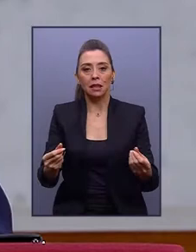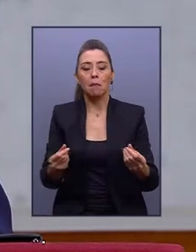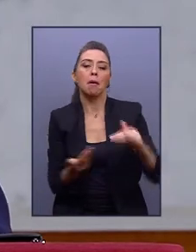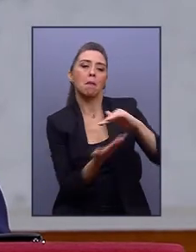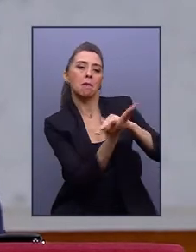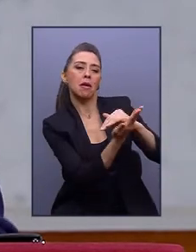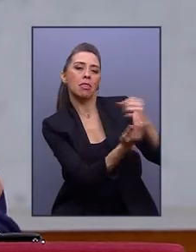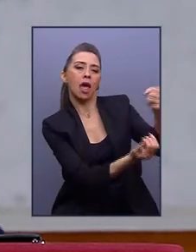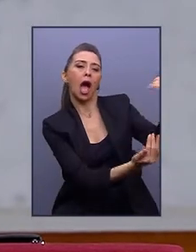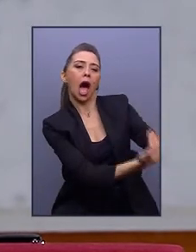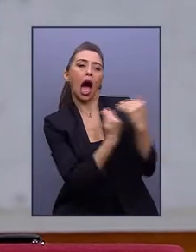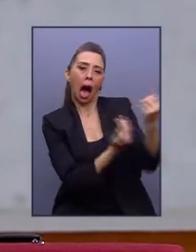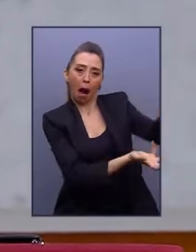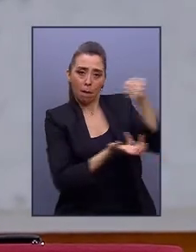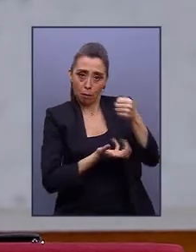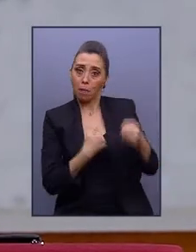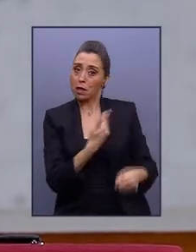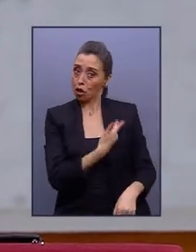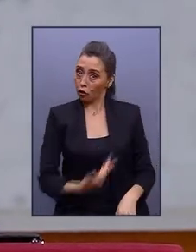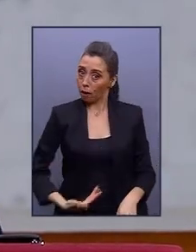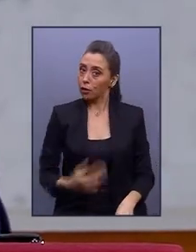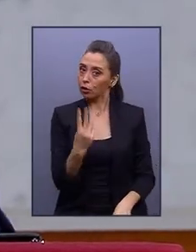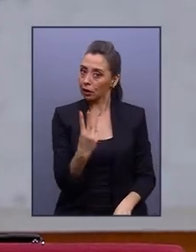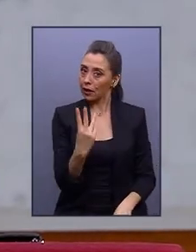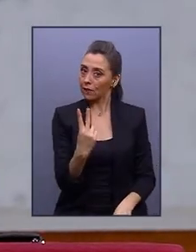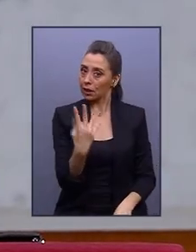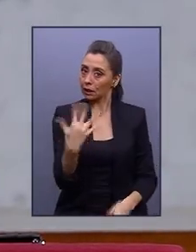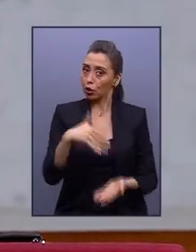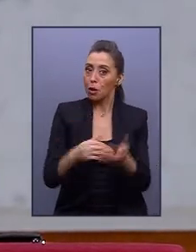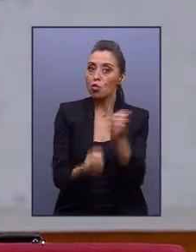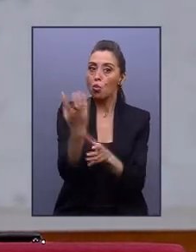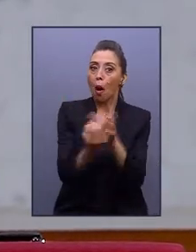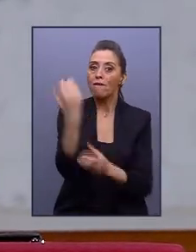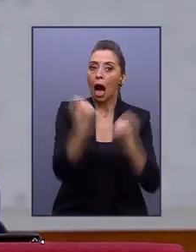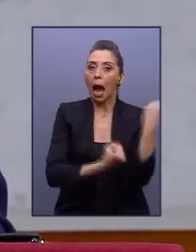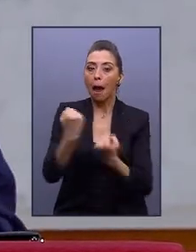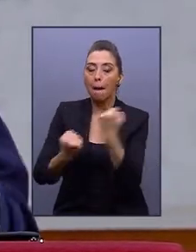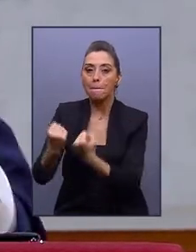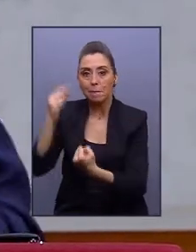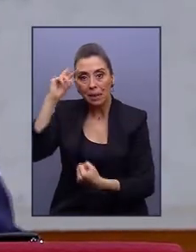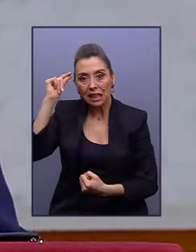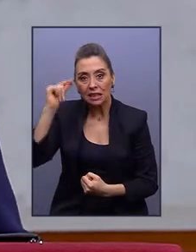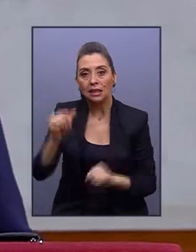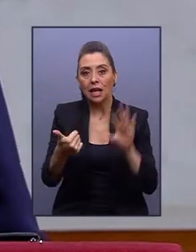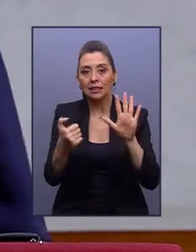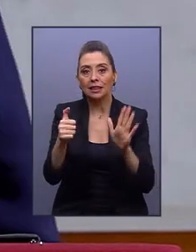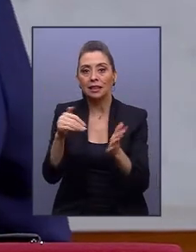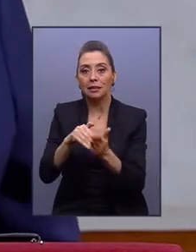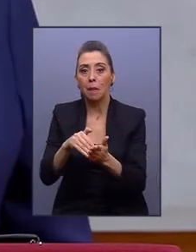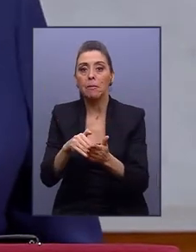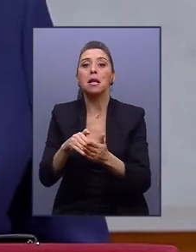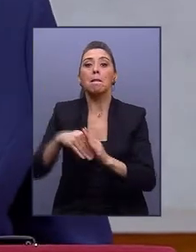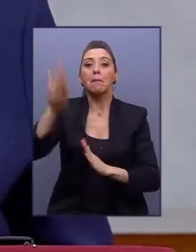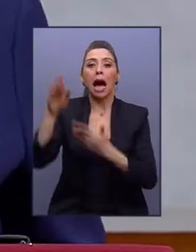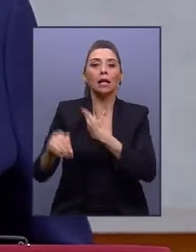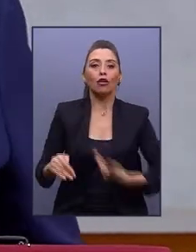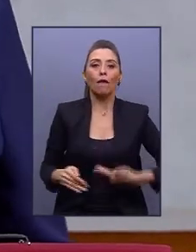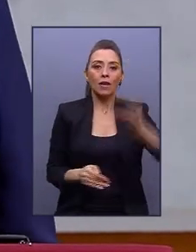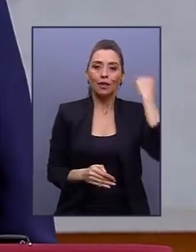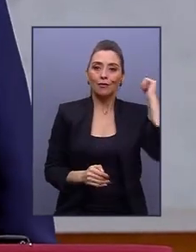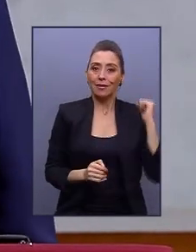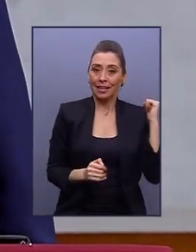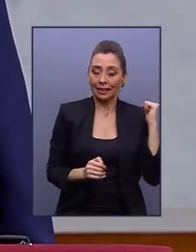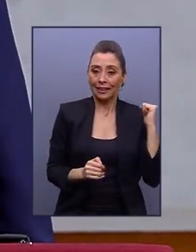apoyos. En mi gobierno se han creado 325.000 empresas, 60.000 más que en la administración anterior. El